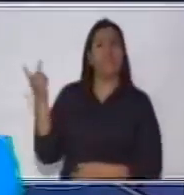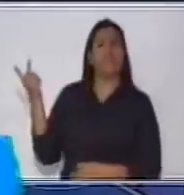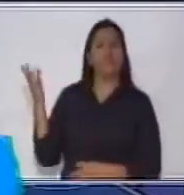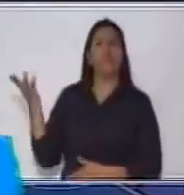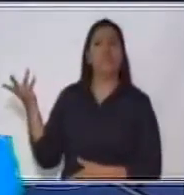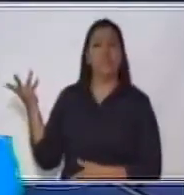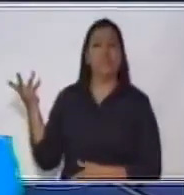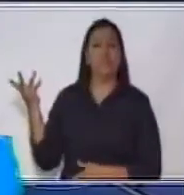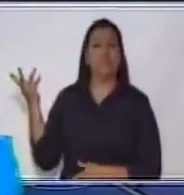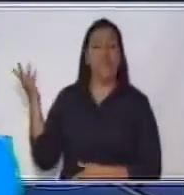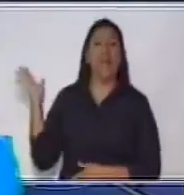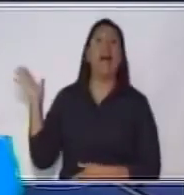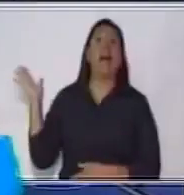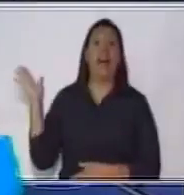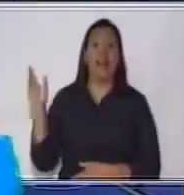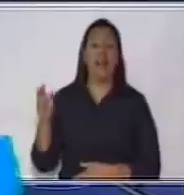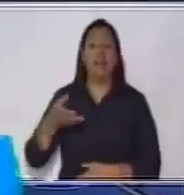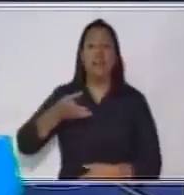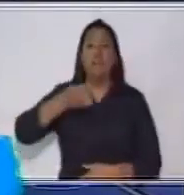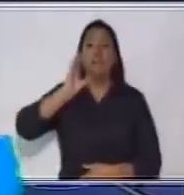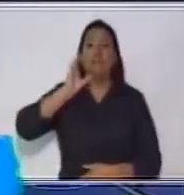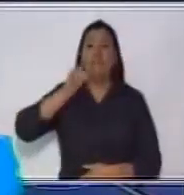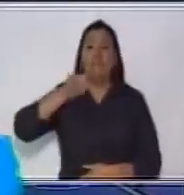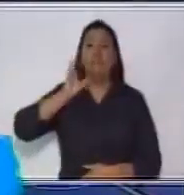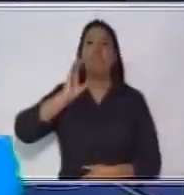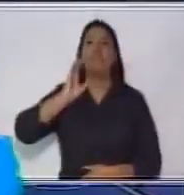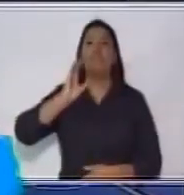Ciertamente es un vaso, pero ¿qué contiene?